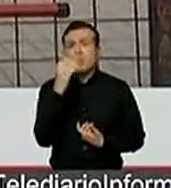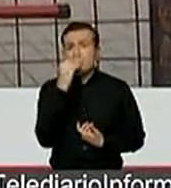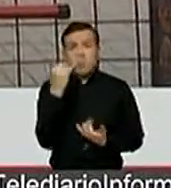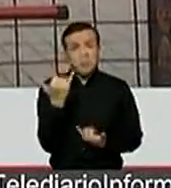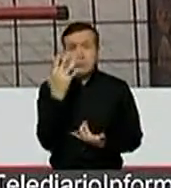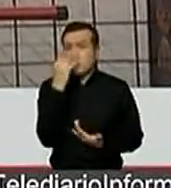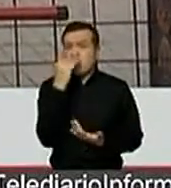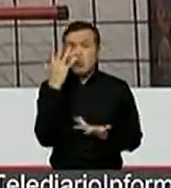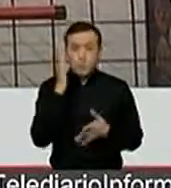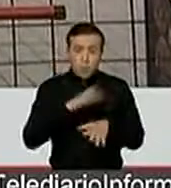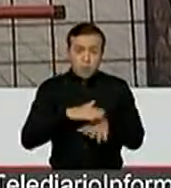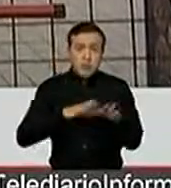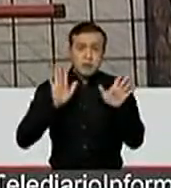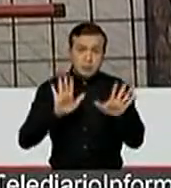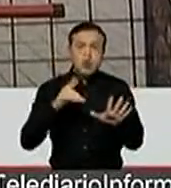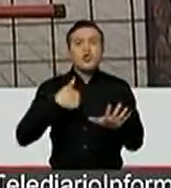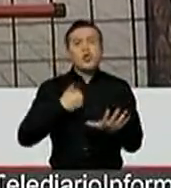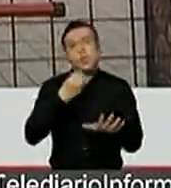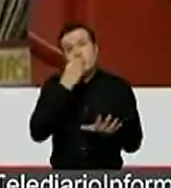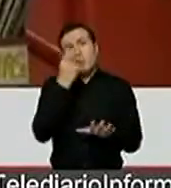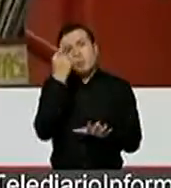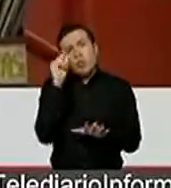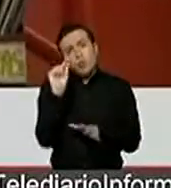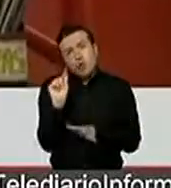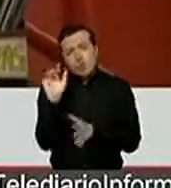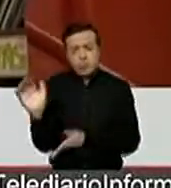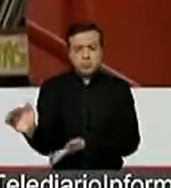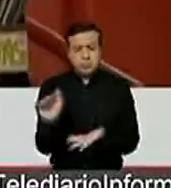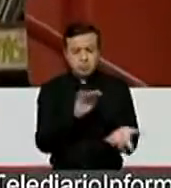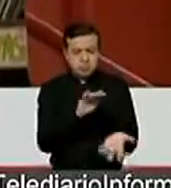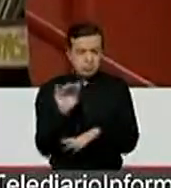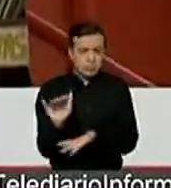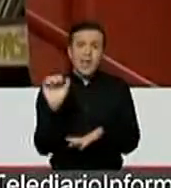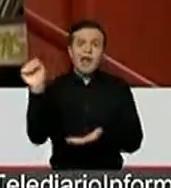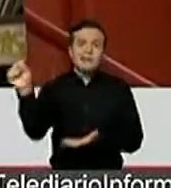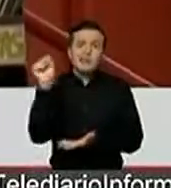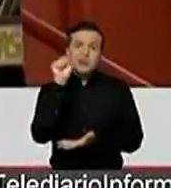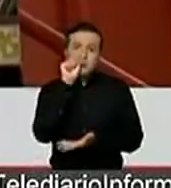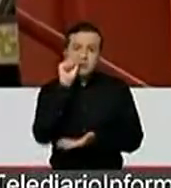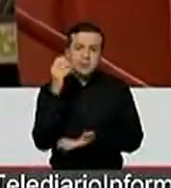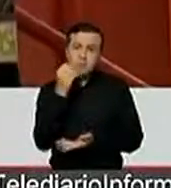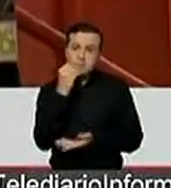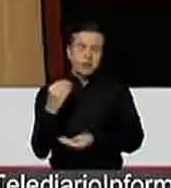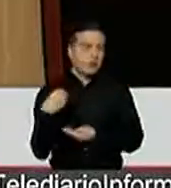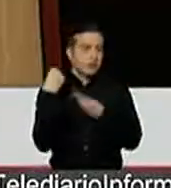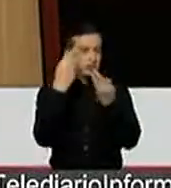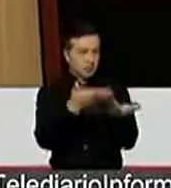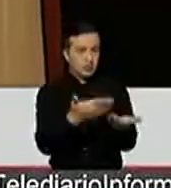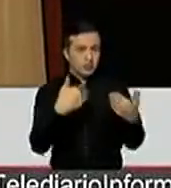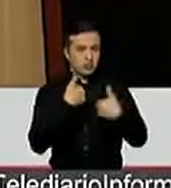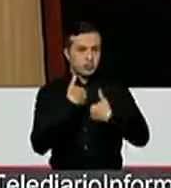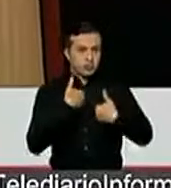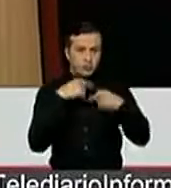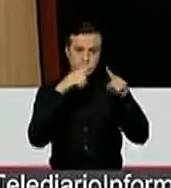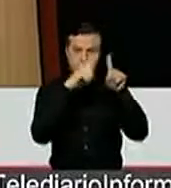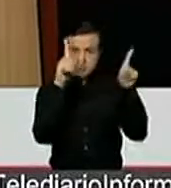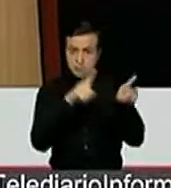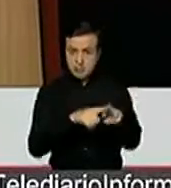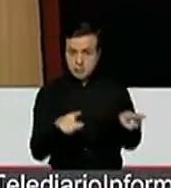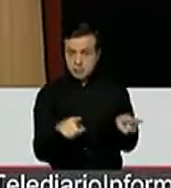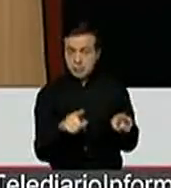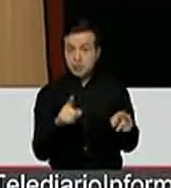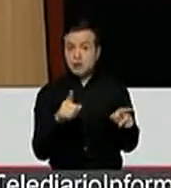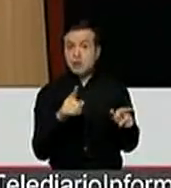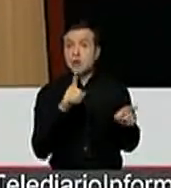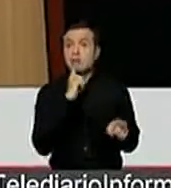ahorita estamos en paro, decidí traer un poco de alimentos. Sí, vinimos a entregar zanahorias para los animales del zoológico. Que está los pobres